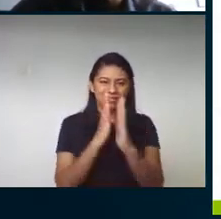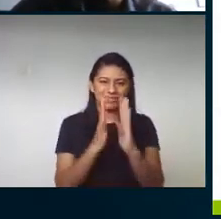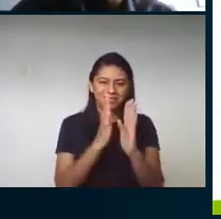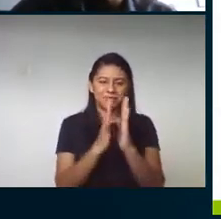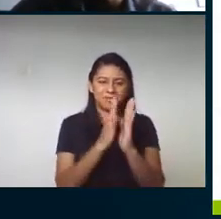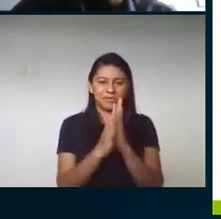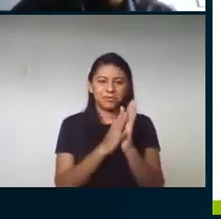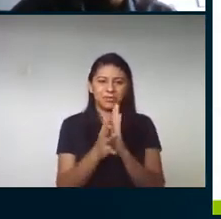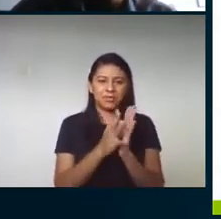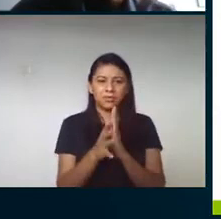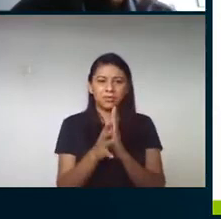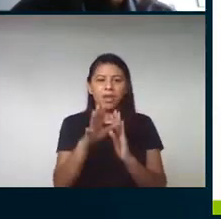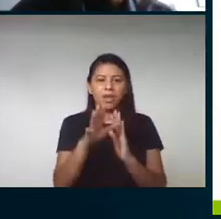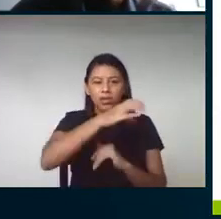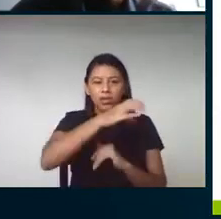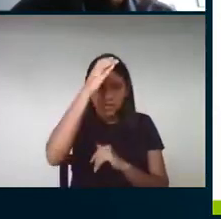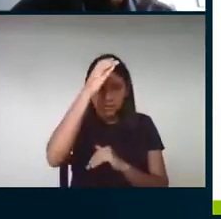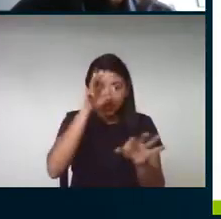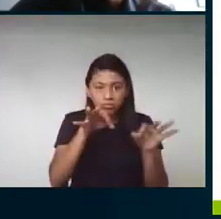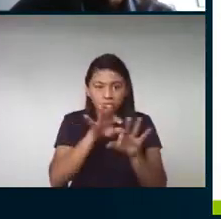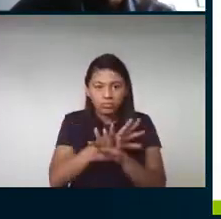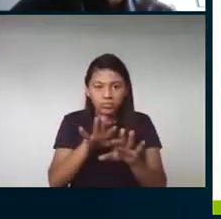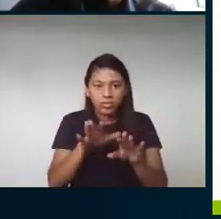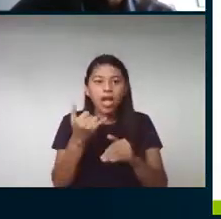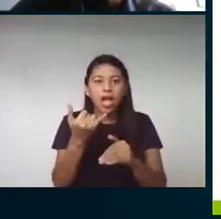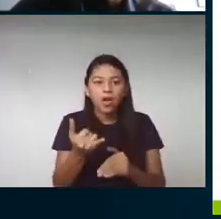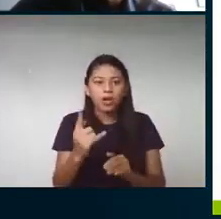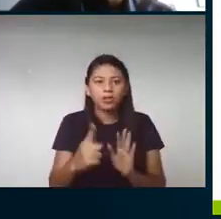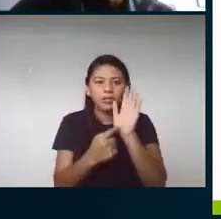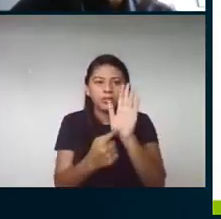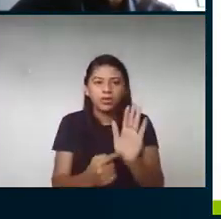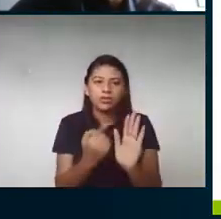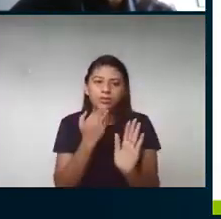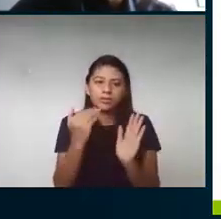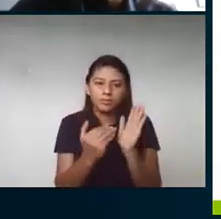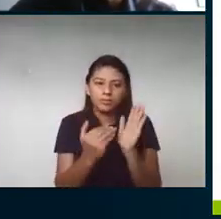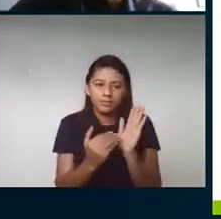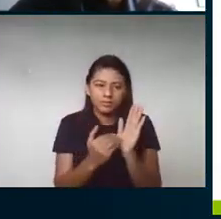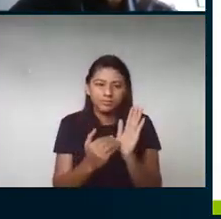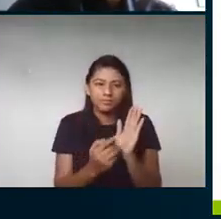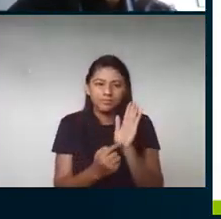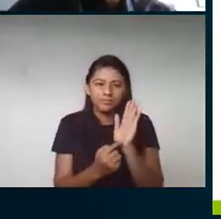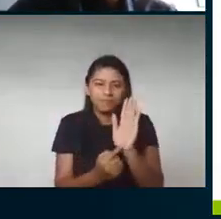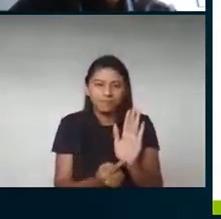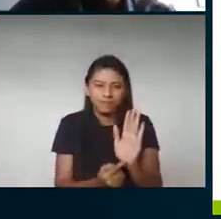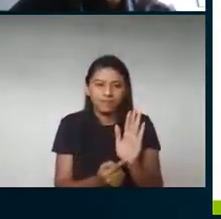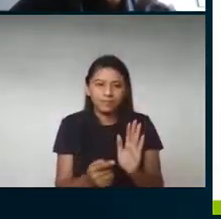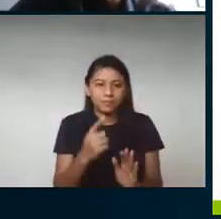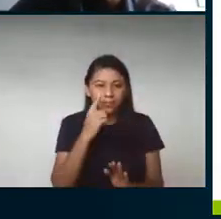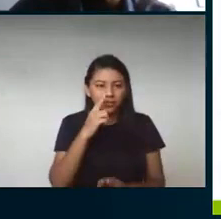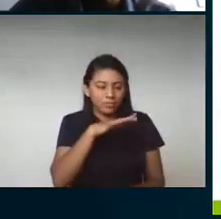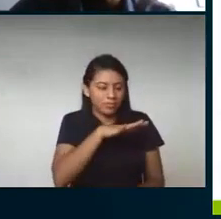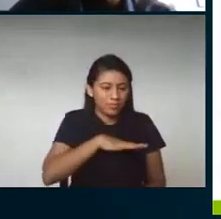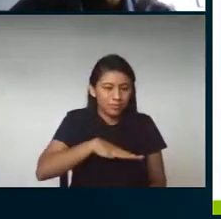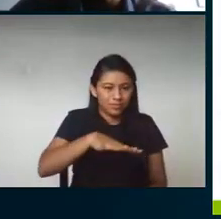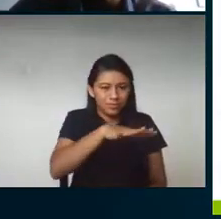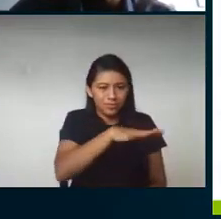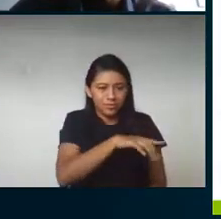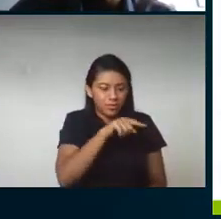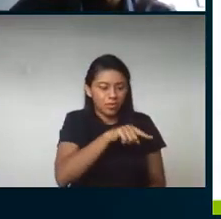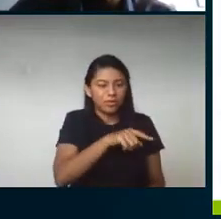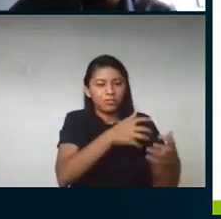por parte de EPM. El caso concreto de estudio es la modernización de la planta Manantiales. Es una de las